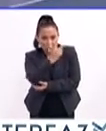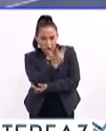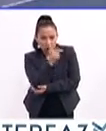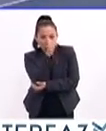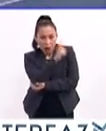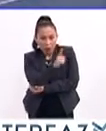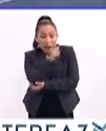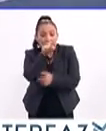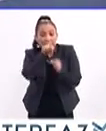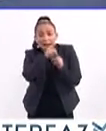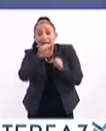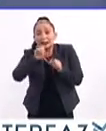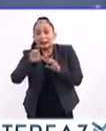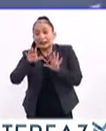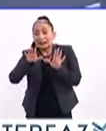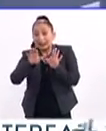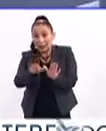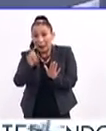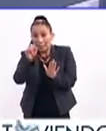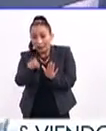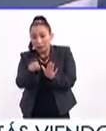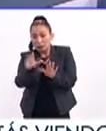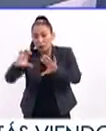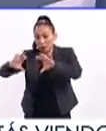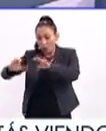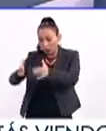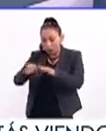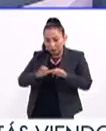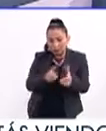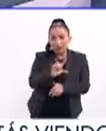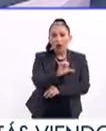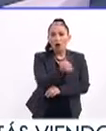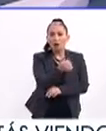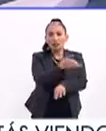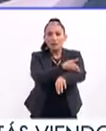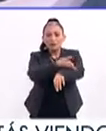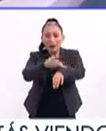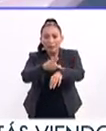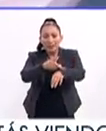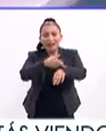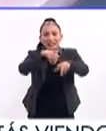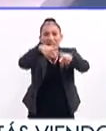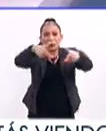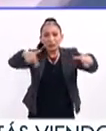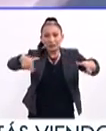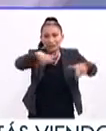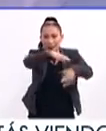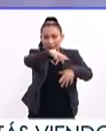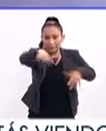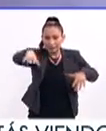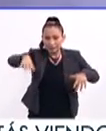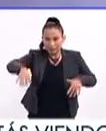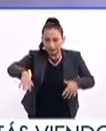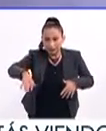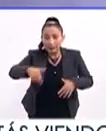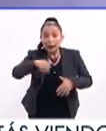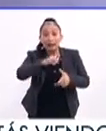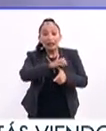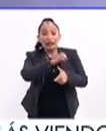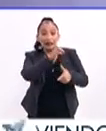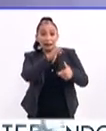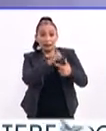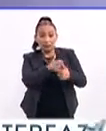que a su vez se clasifican en 11 familias lingüísticas. A partir de